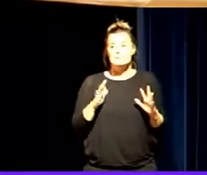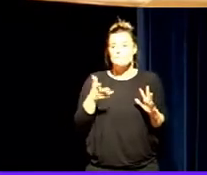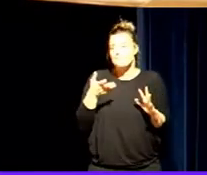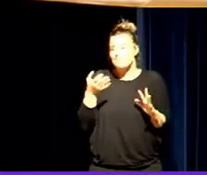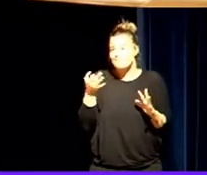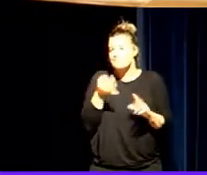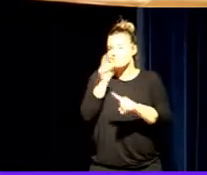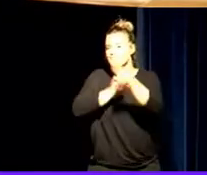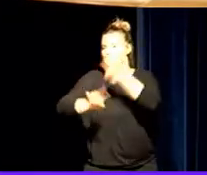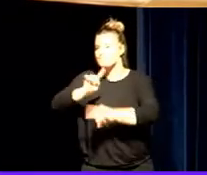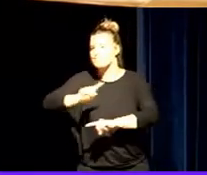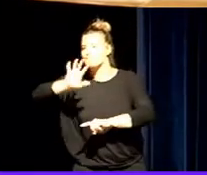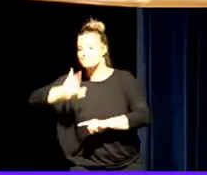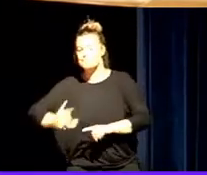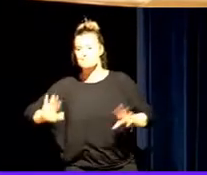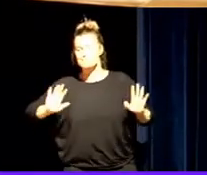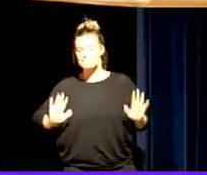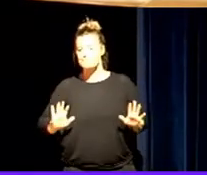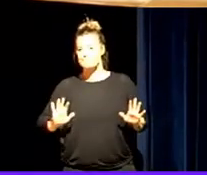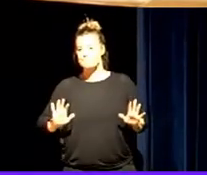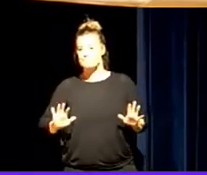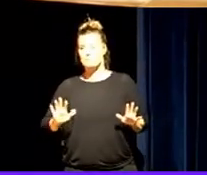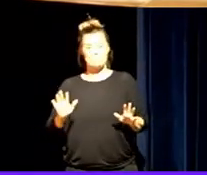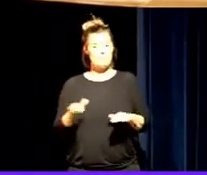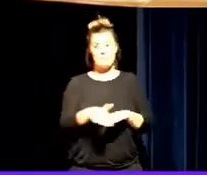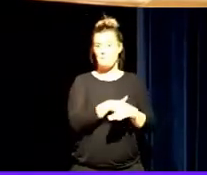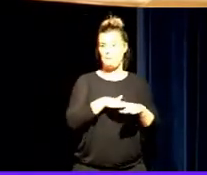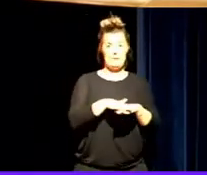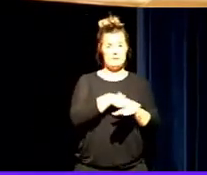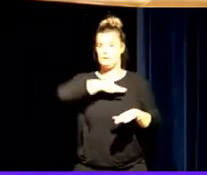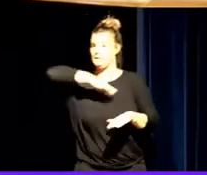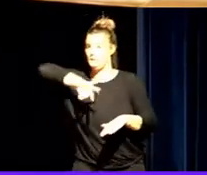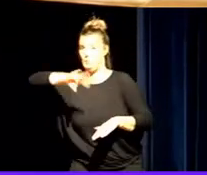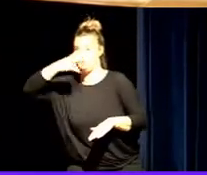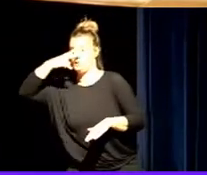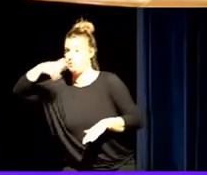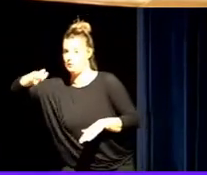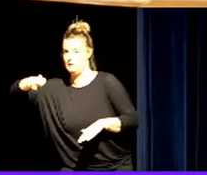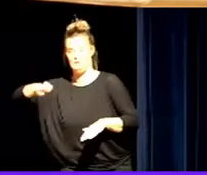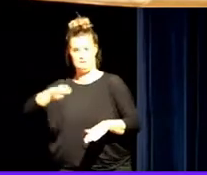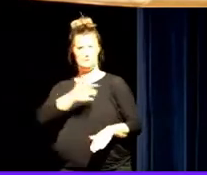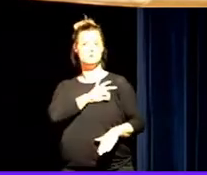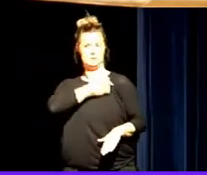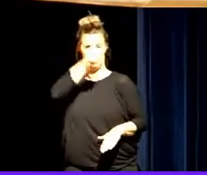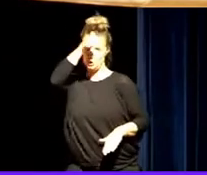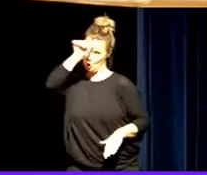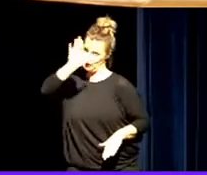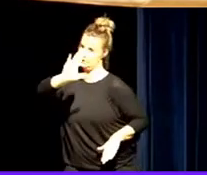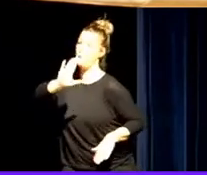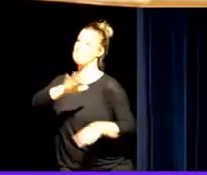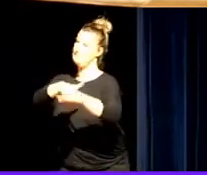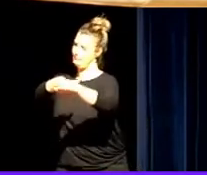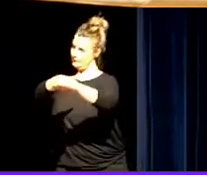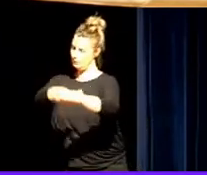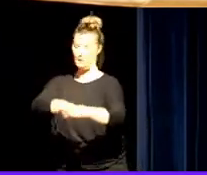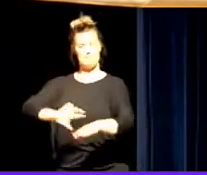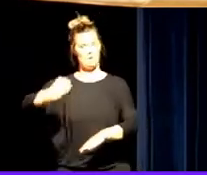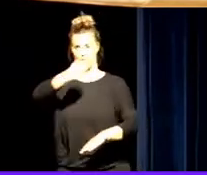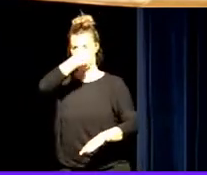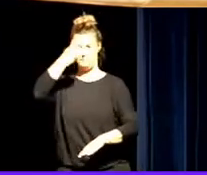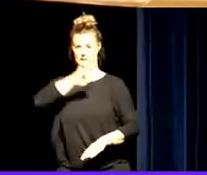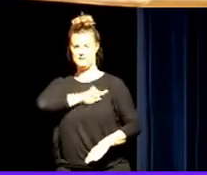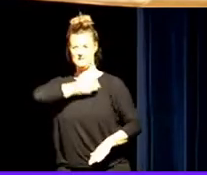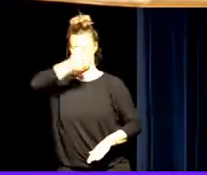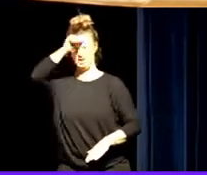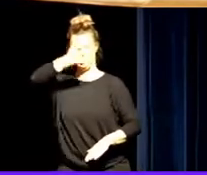eso? Pues que básicamente te puedes encontrar con gente, sobre todo señores, perdonadme, pero sobre todo señores